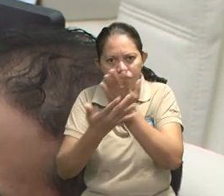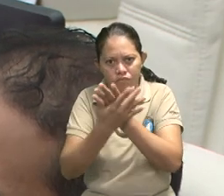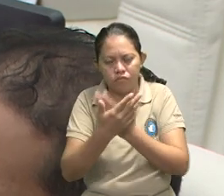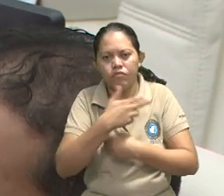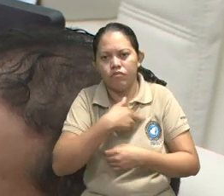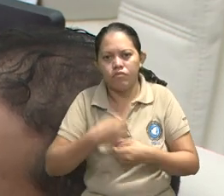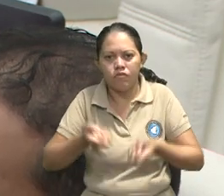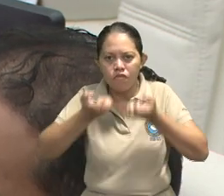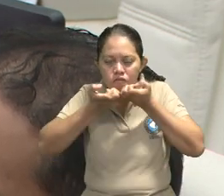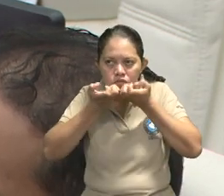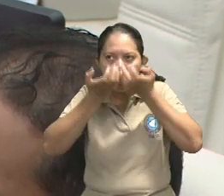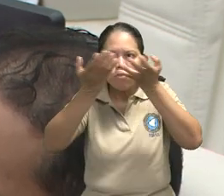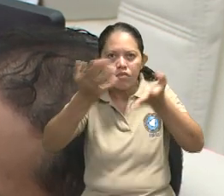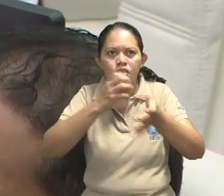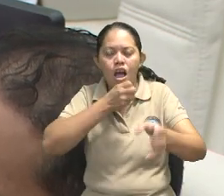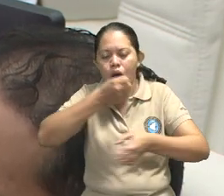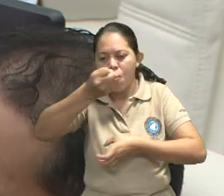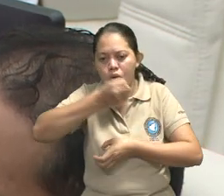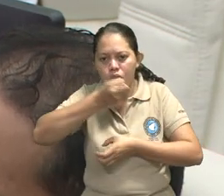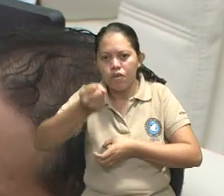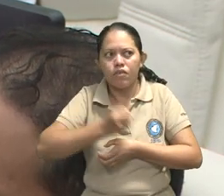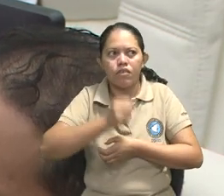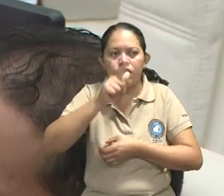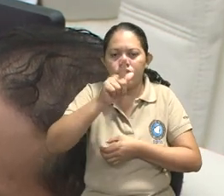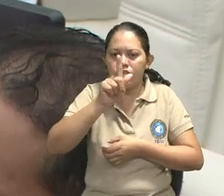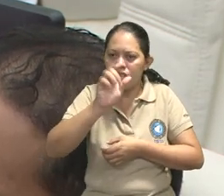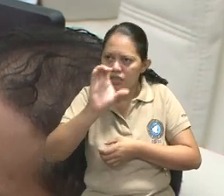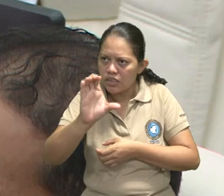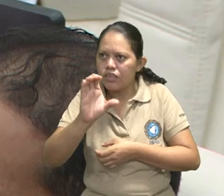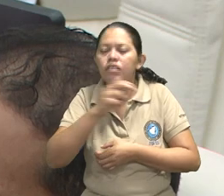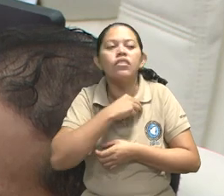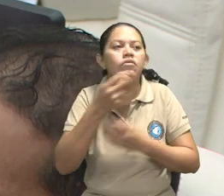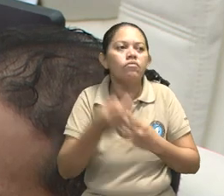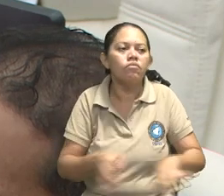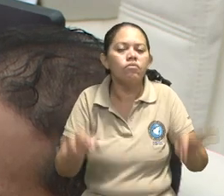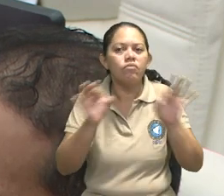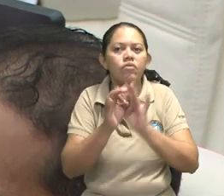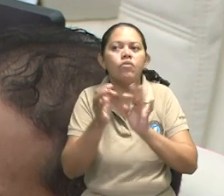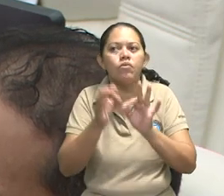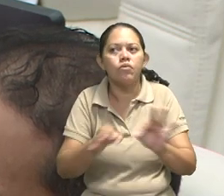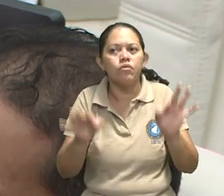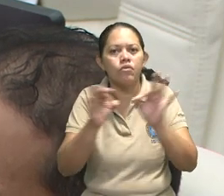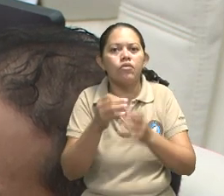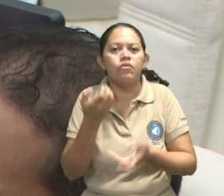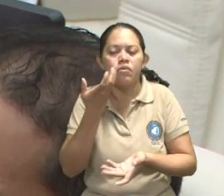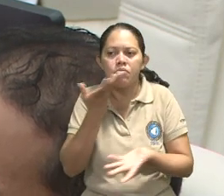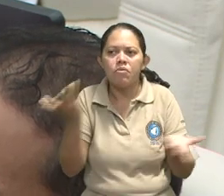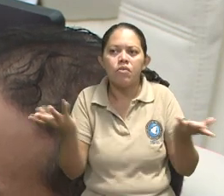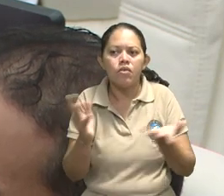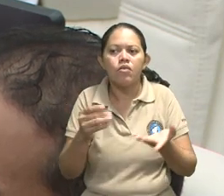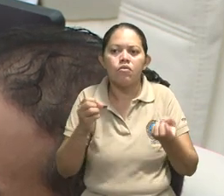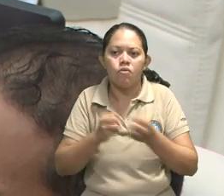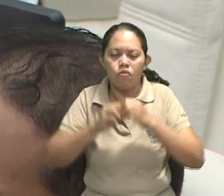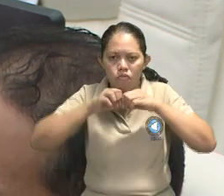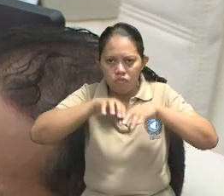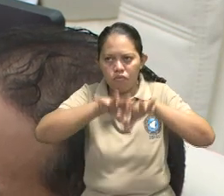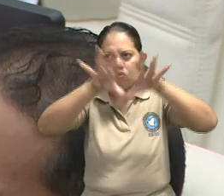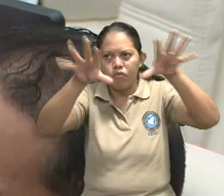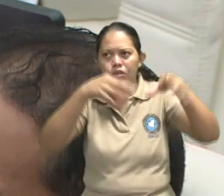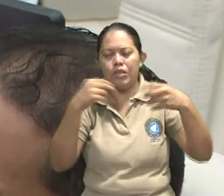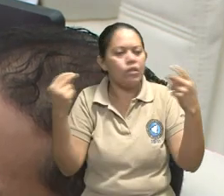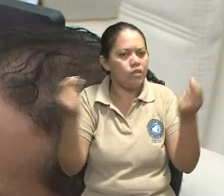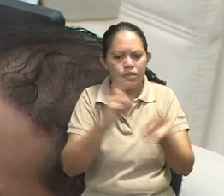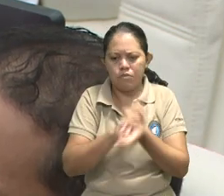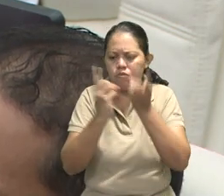tecnologías de la información y las comunicaciones TIC relacionadas son altamente tecnológicas, volátil y siempre en